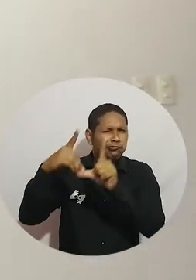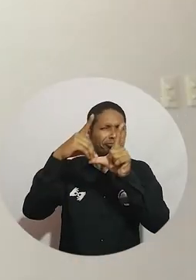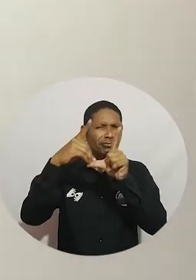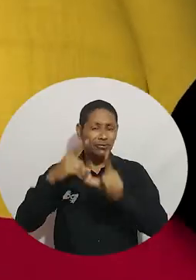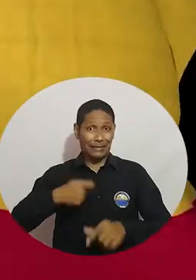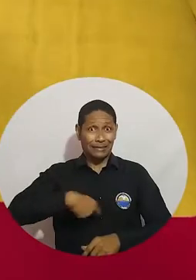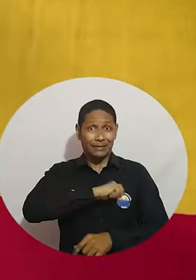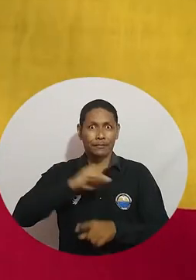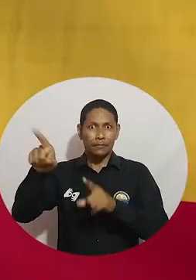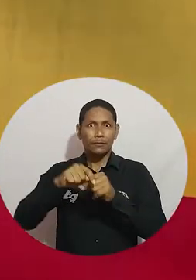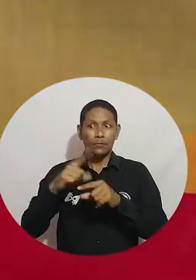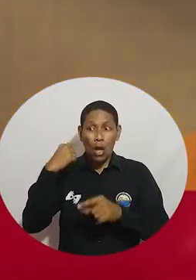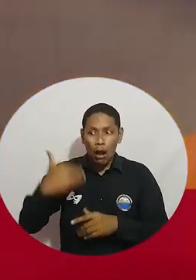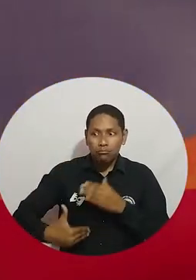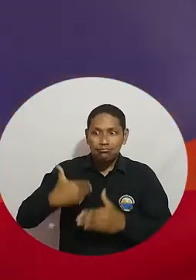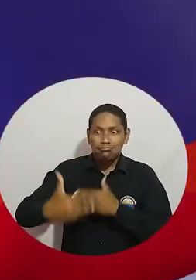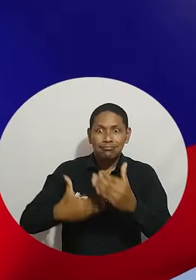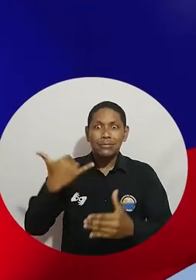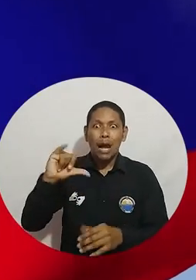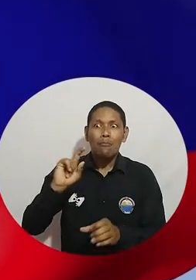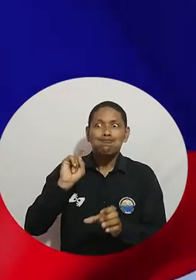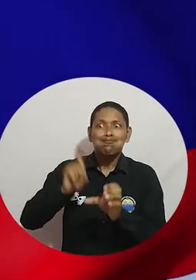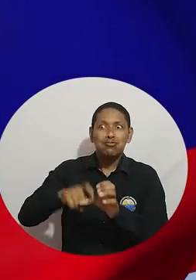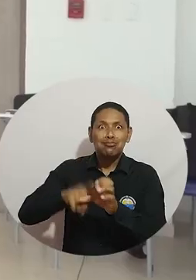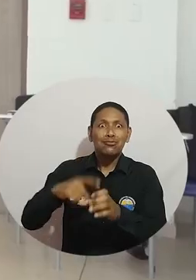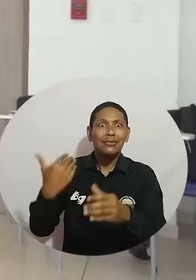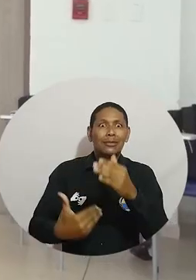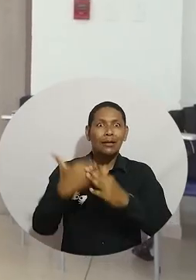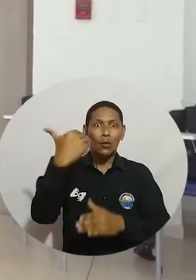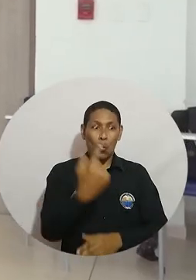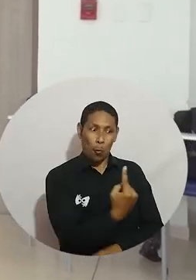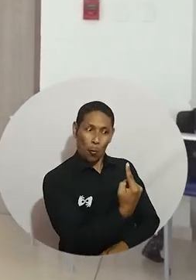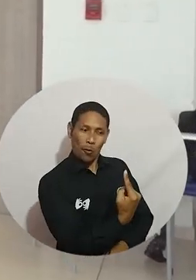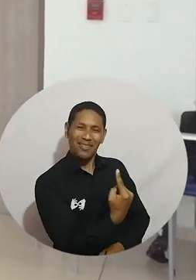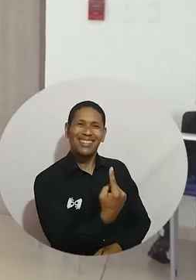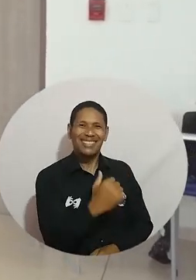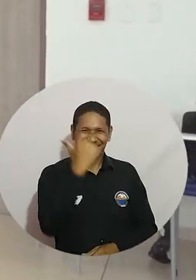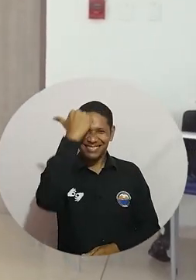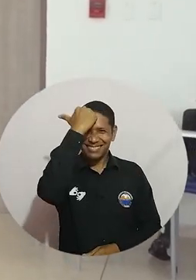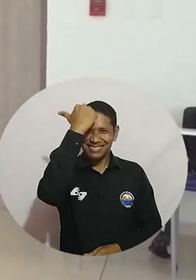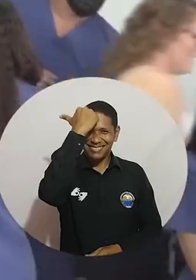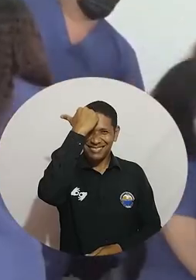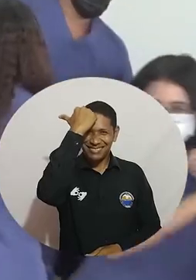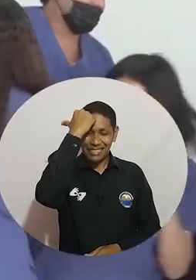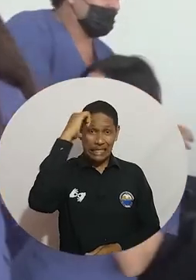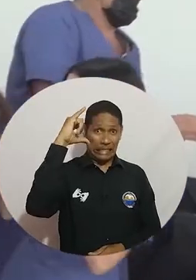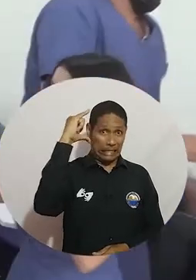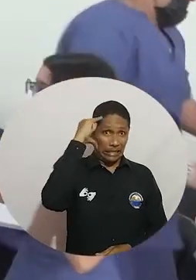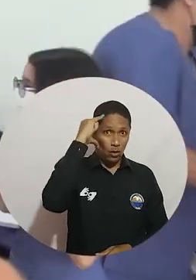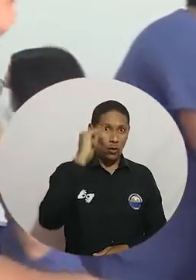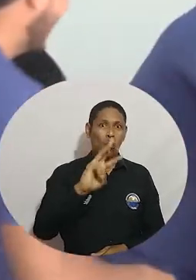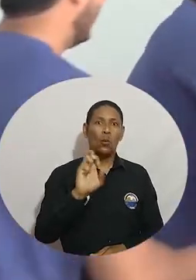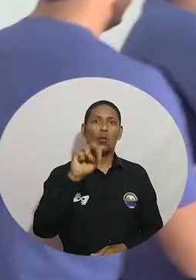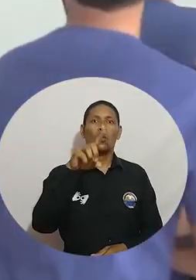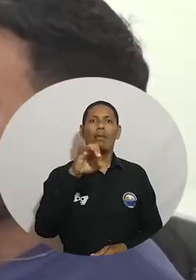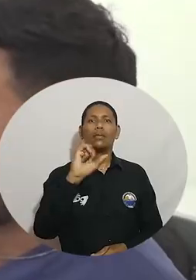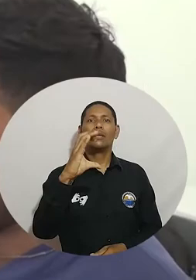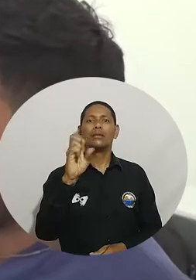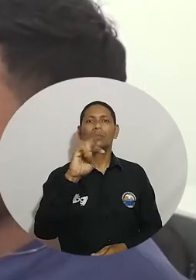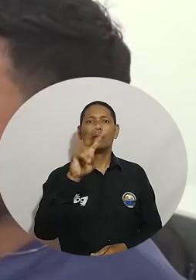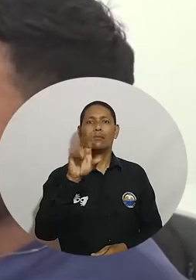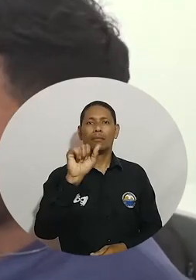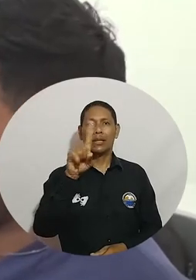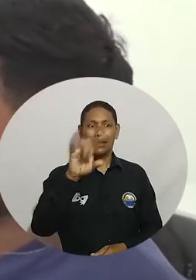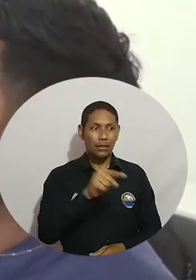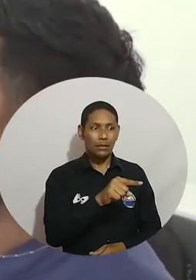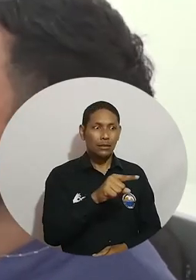doctorales en España. Este importante proceso ya tiene a los primeros beneficiarios. Una de ellas es la docente del programa de psicología,